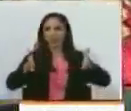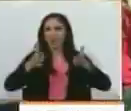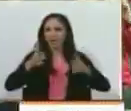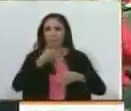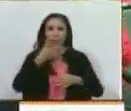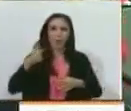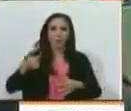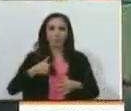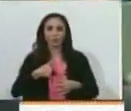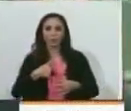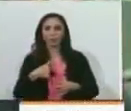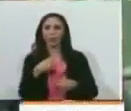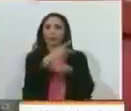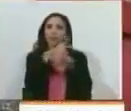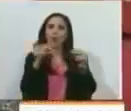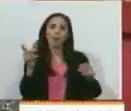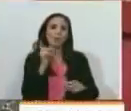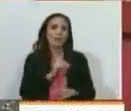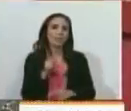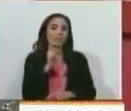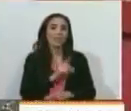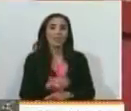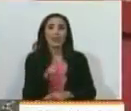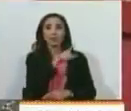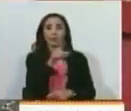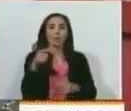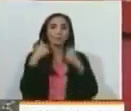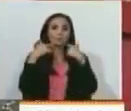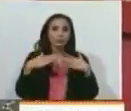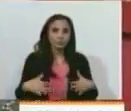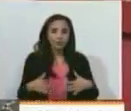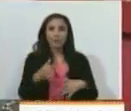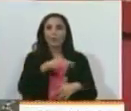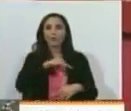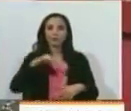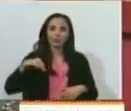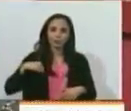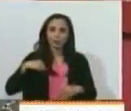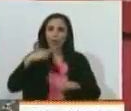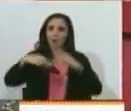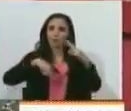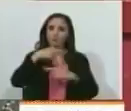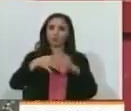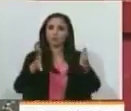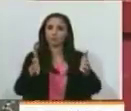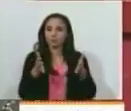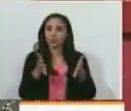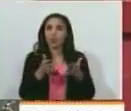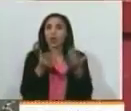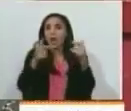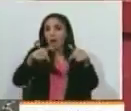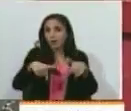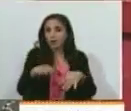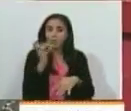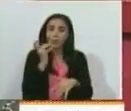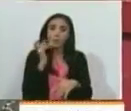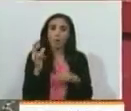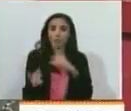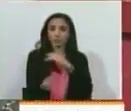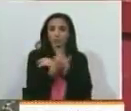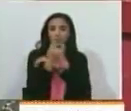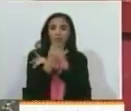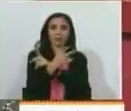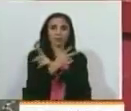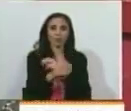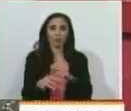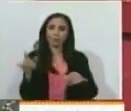Se demostró, ¿eh? Mire, ¿eh? Se demostró. Los traidores no los quiere nadie en este mundo. No los quiere ni